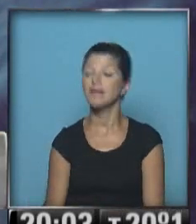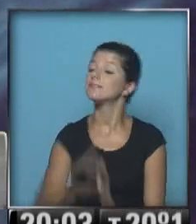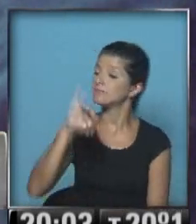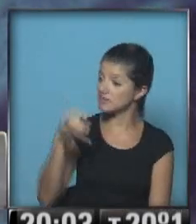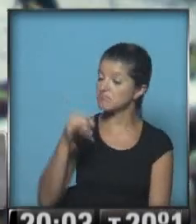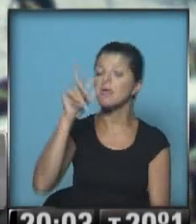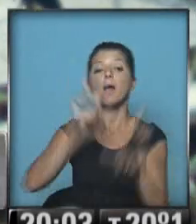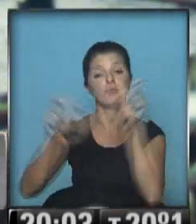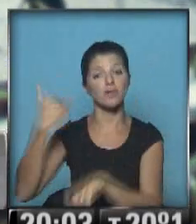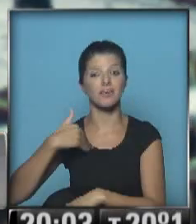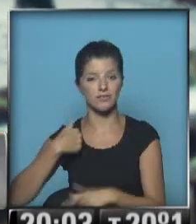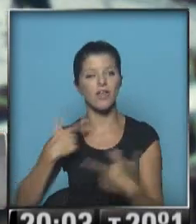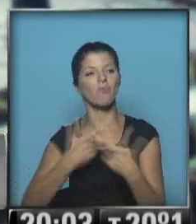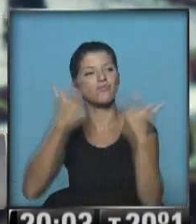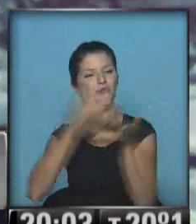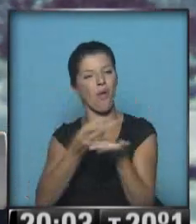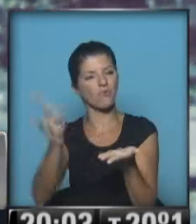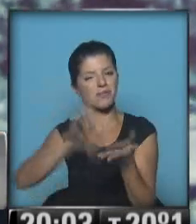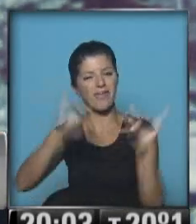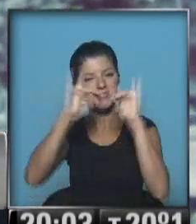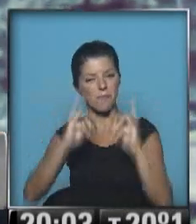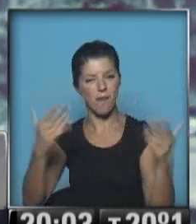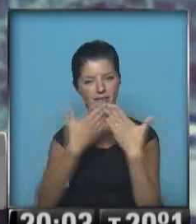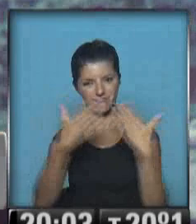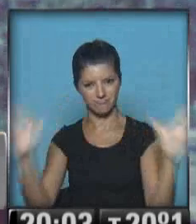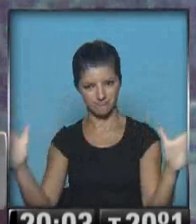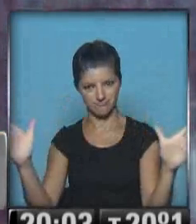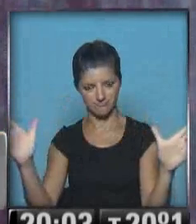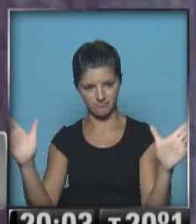argentinos disfrutan de vuelta el sabor de la paz y la